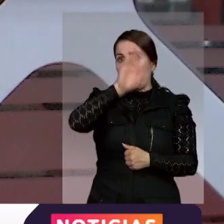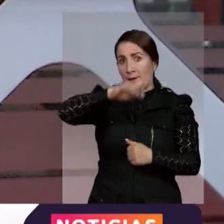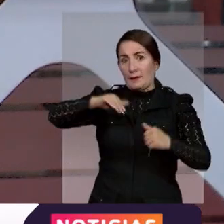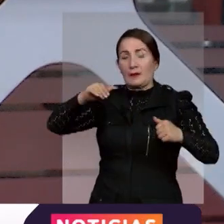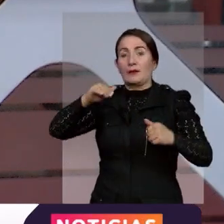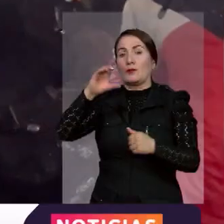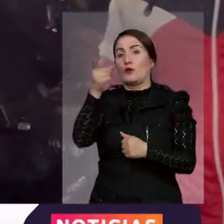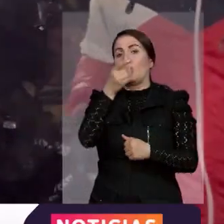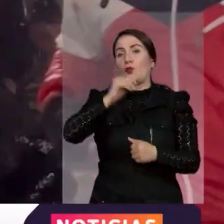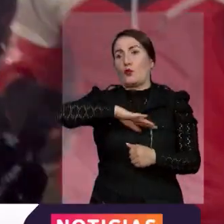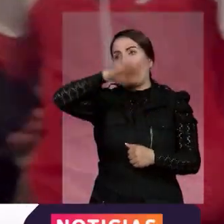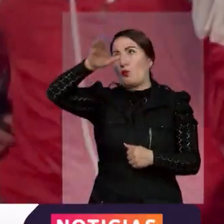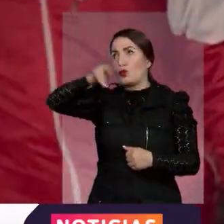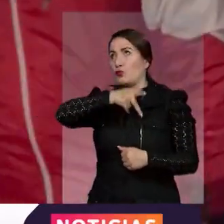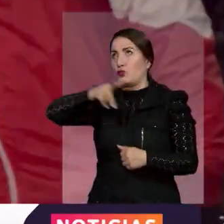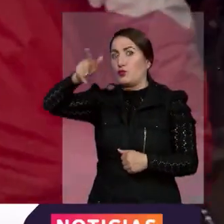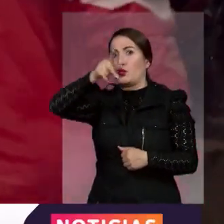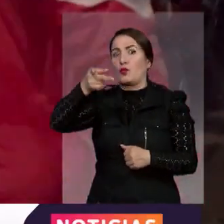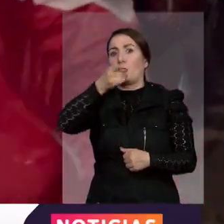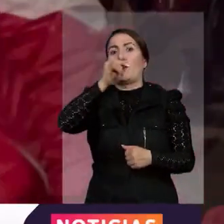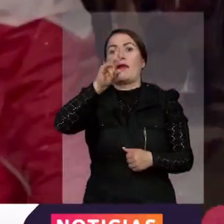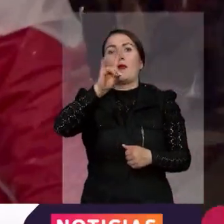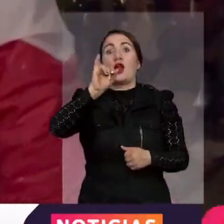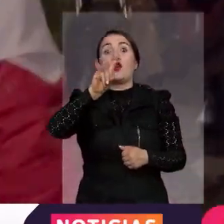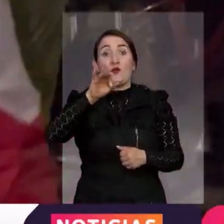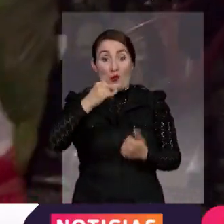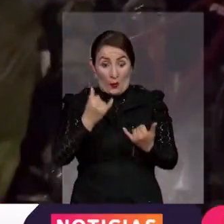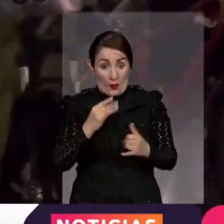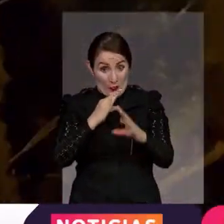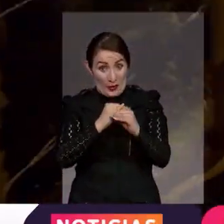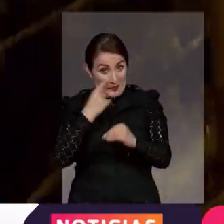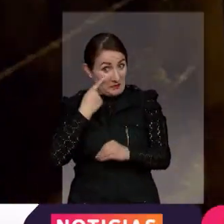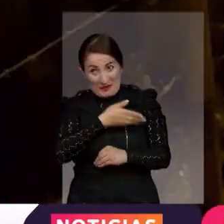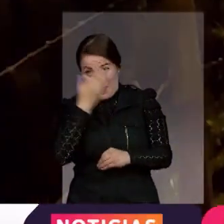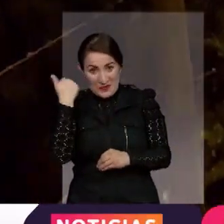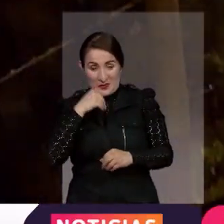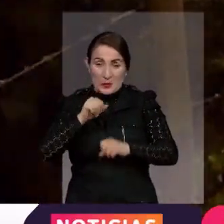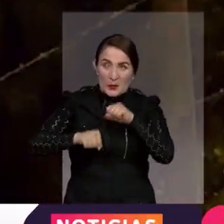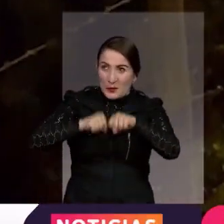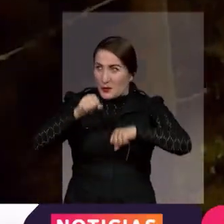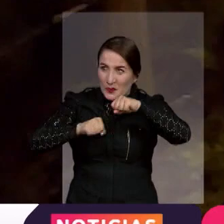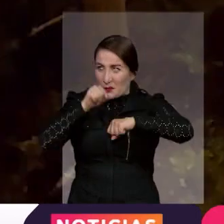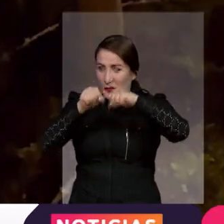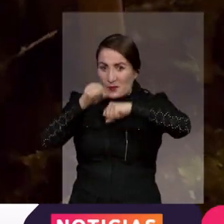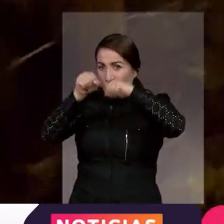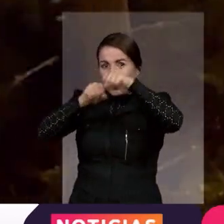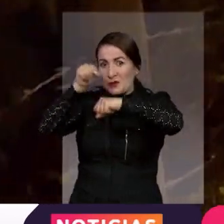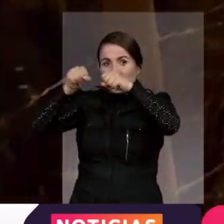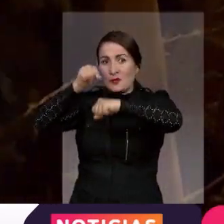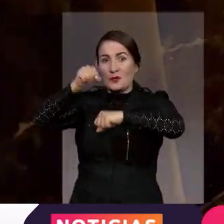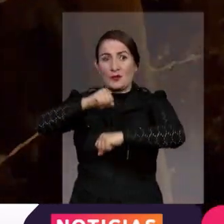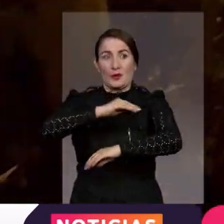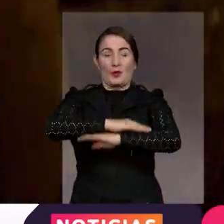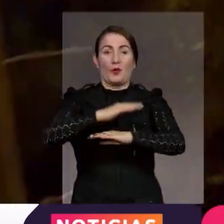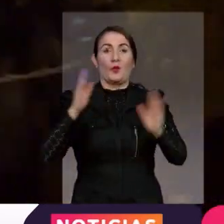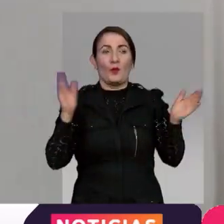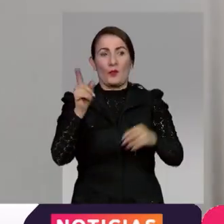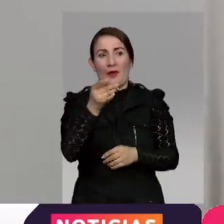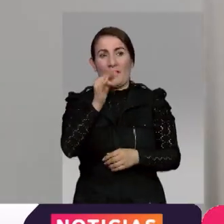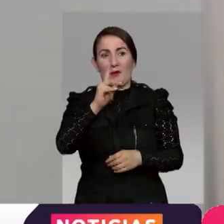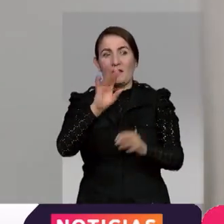Guadalupe. ¿Ya tiene plan para esta noche? Péguese una rodada en bici al Cerro de Guadalupe con su familia y